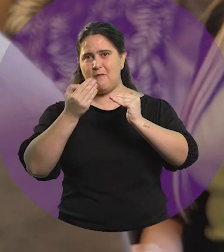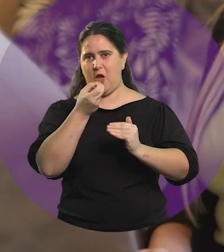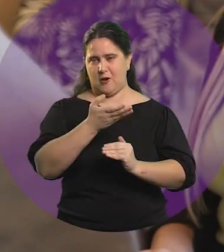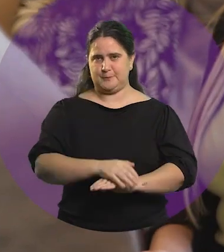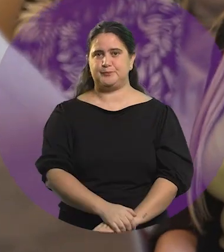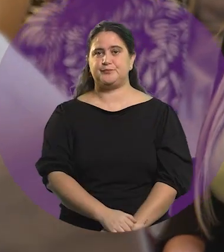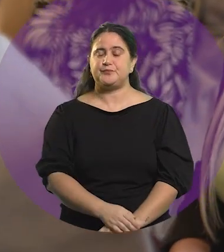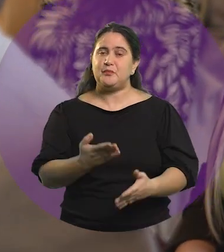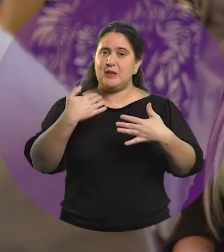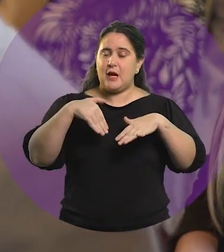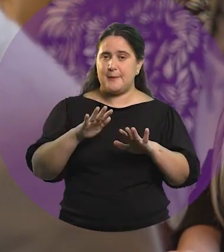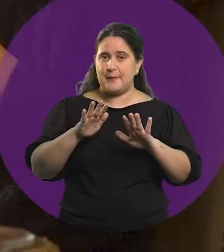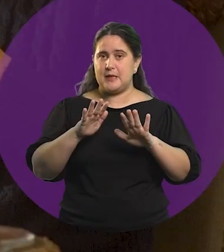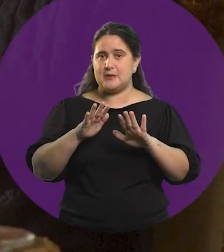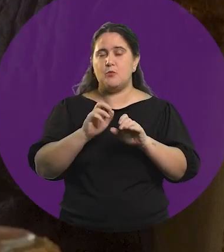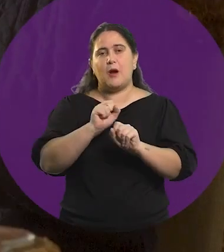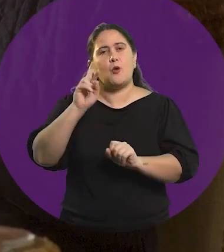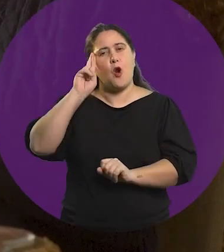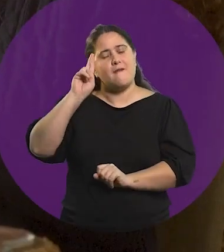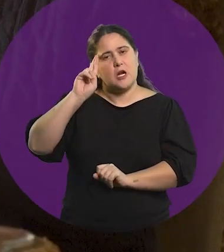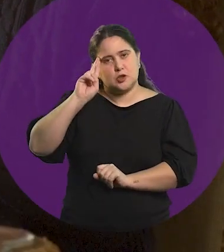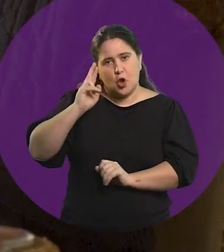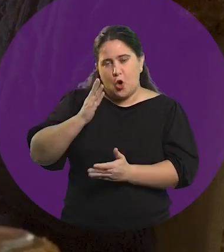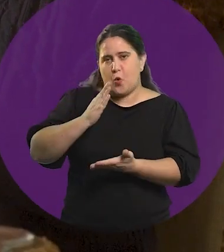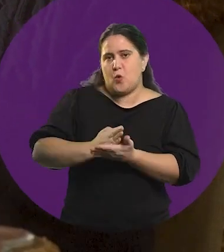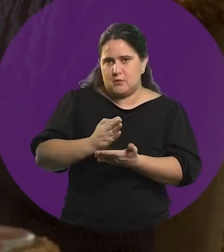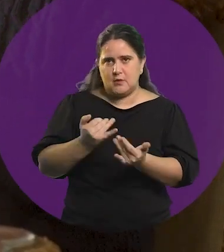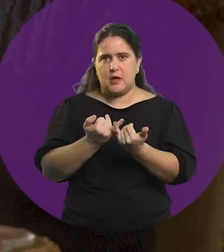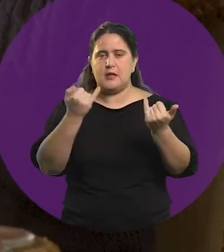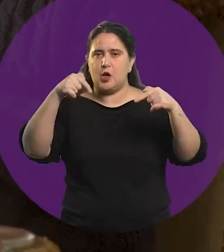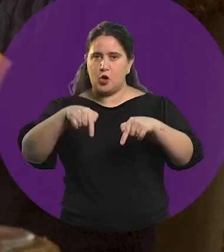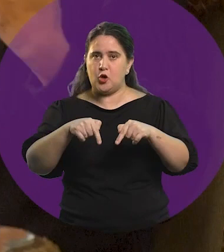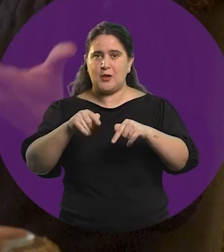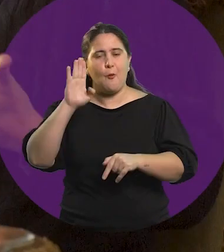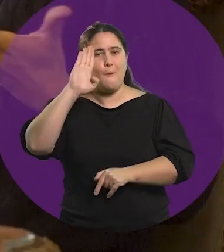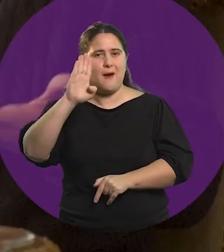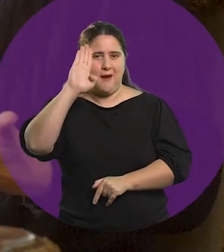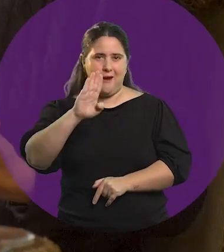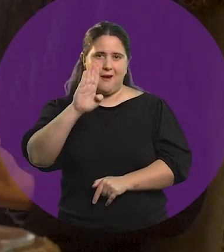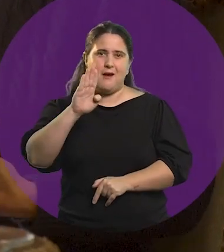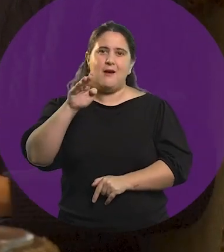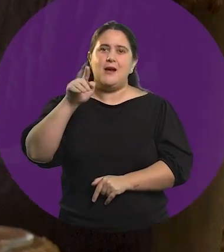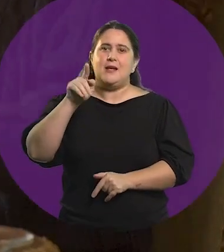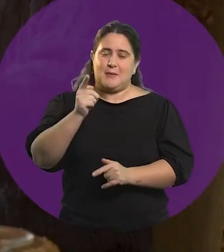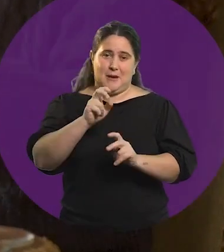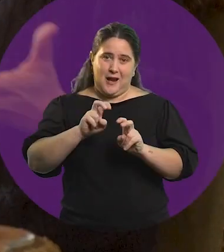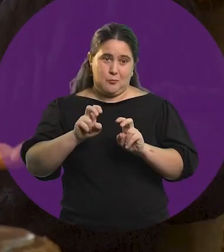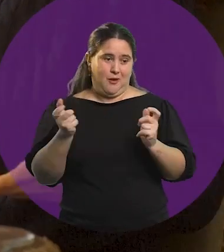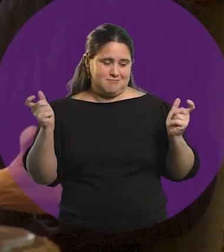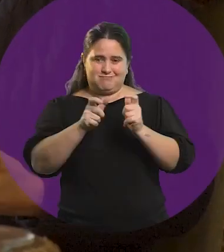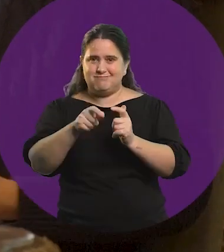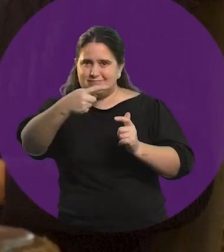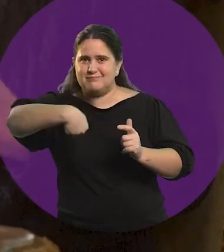detectamos. Capaz que como reflexión final en este día que conmemoramos un poco para también reunirnos